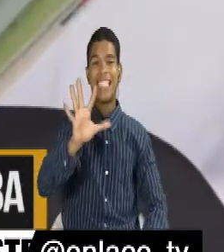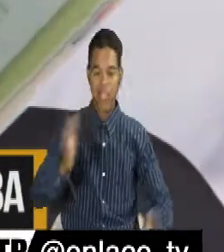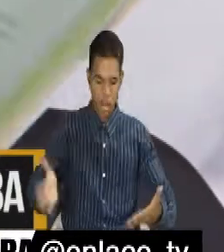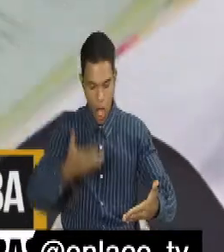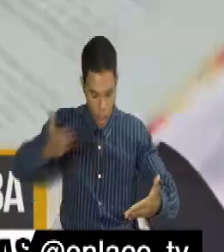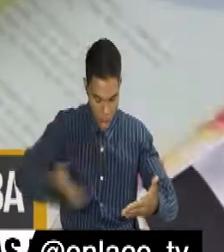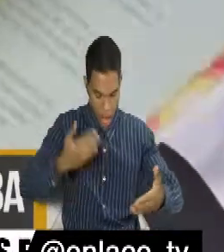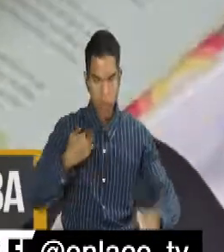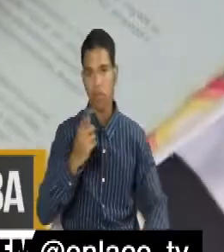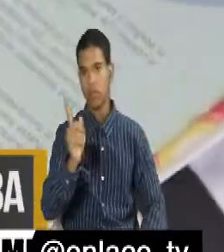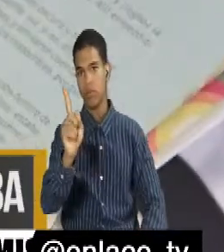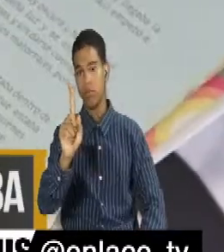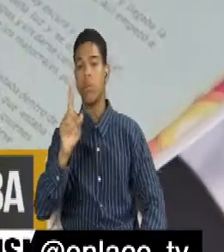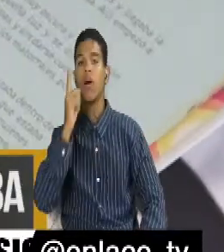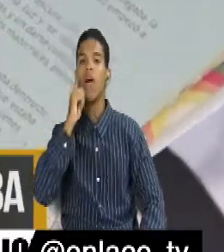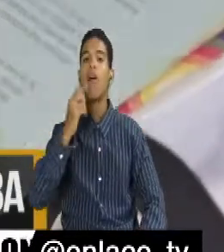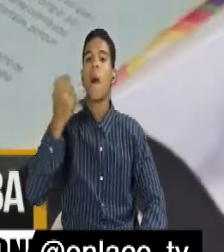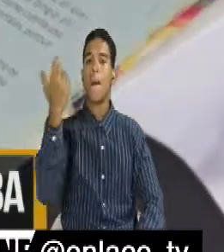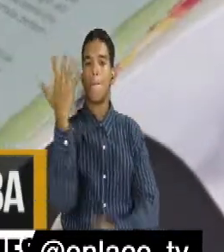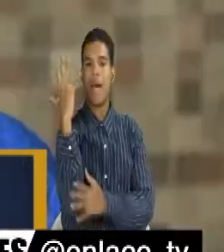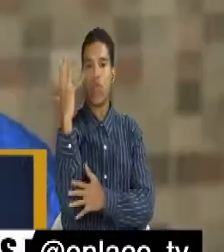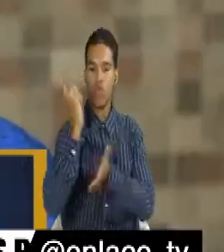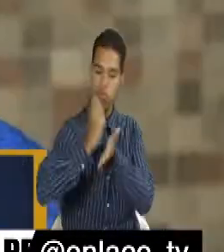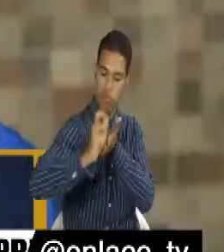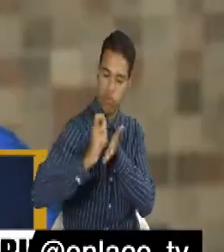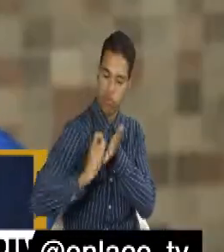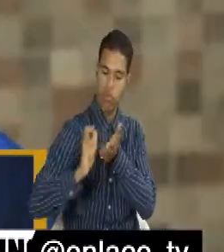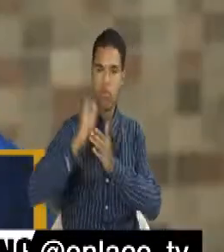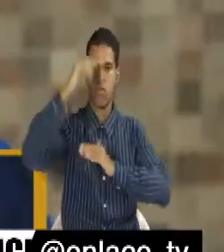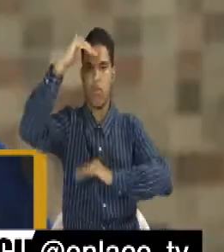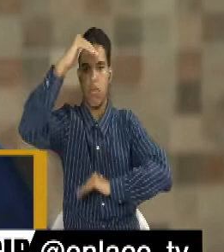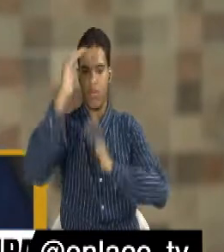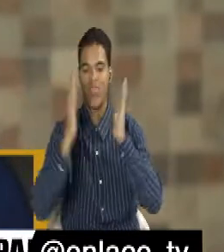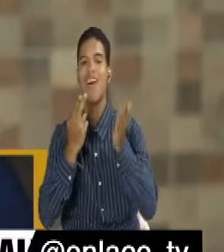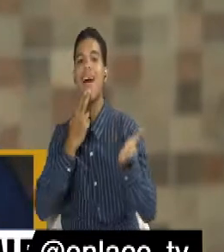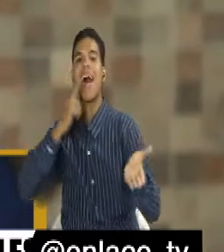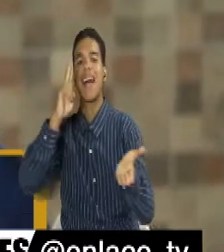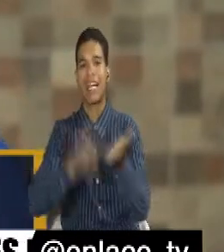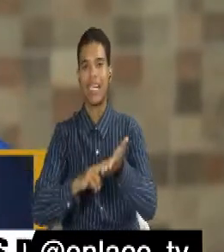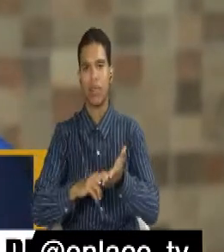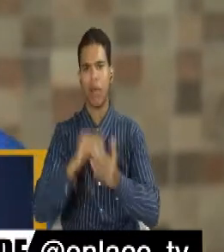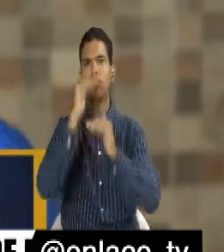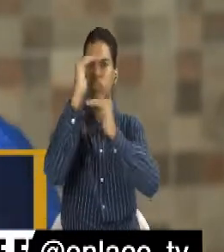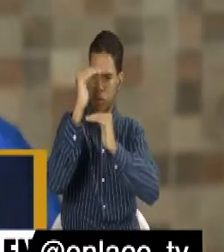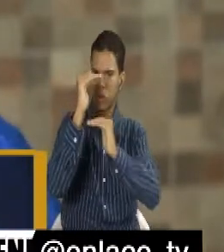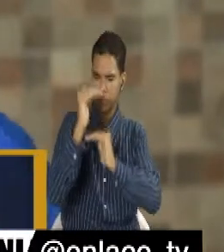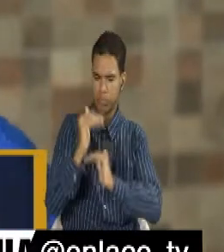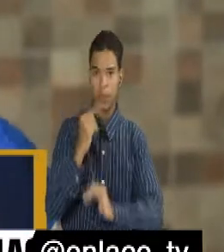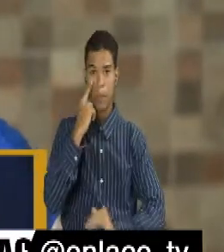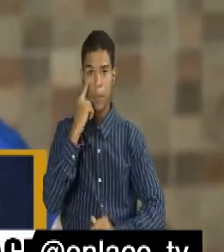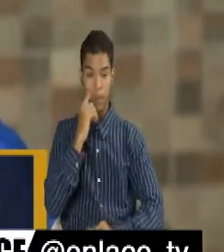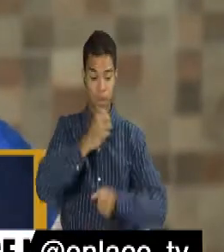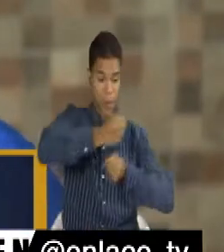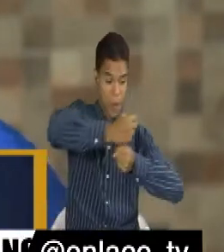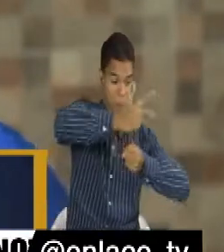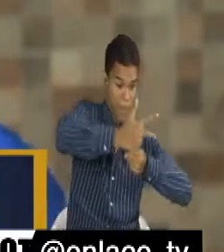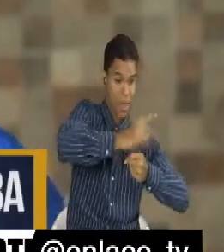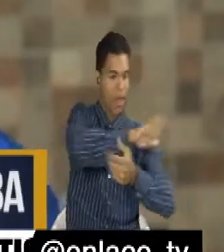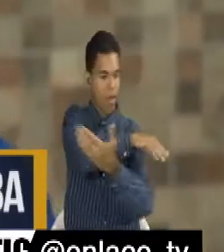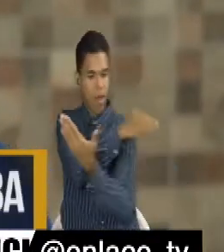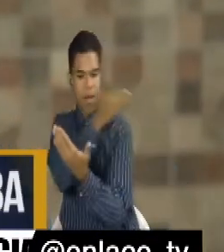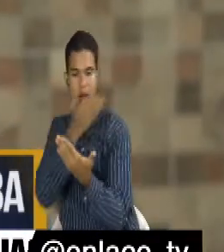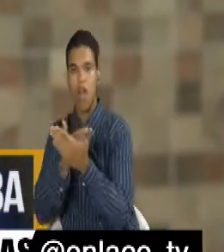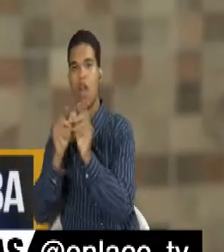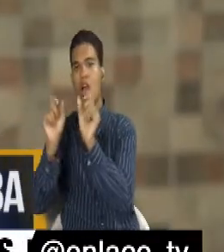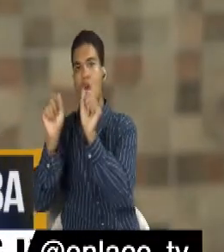mano en hoja tamaño carta y a un espacio. Puedan participar estudiantes de grado 0 a 11 porque hay 4 categorías,